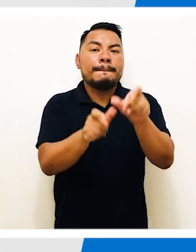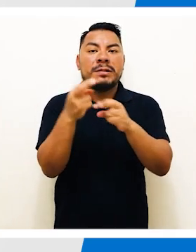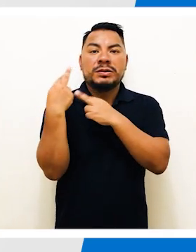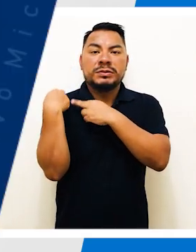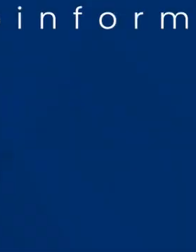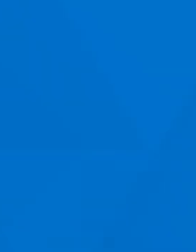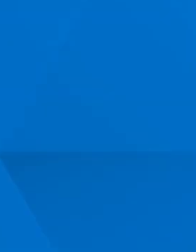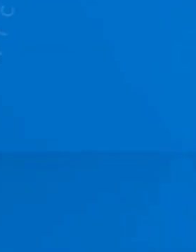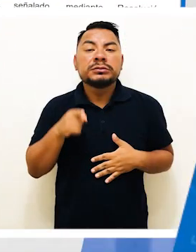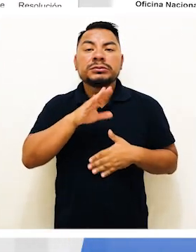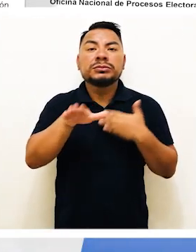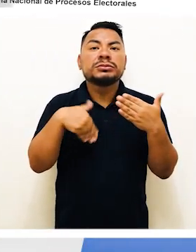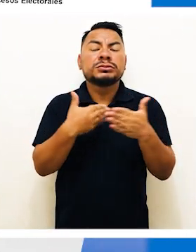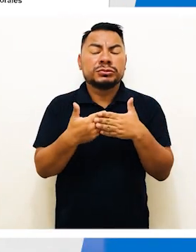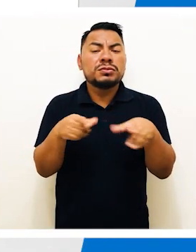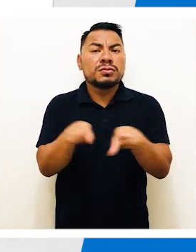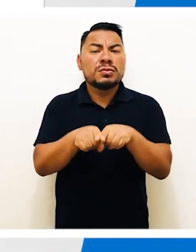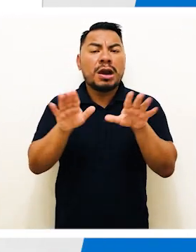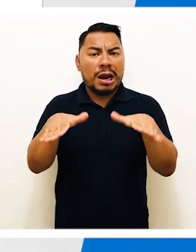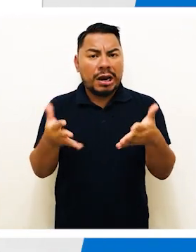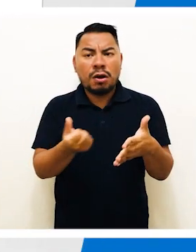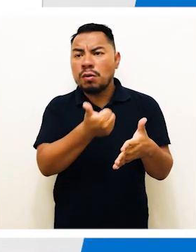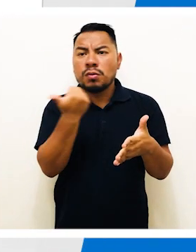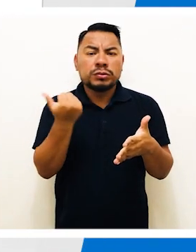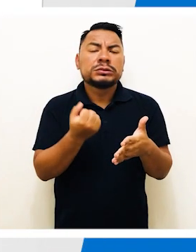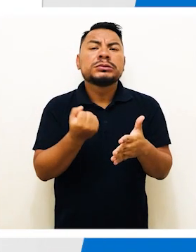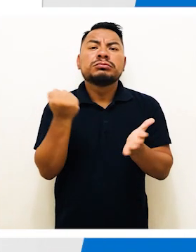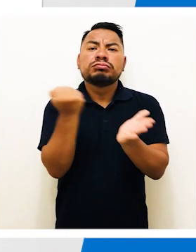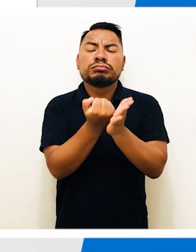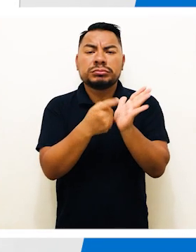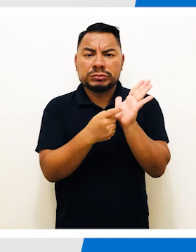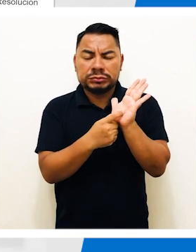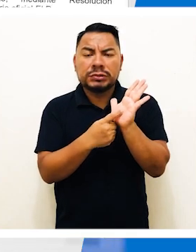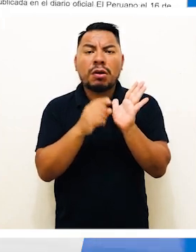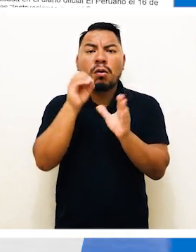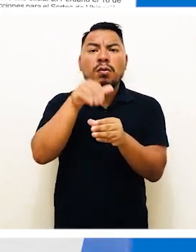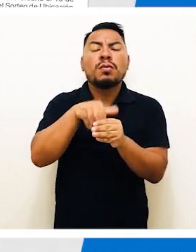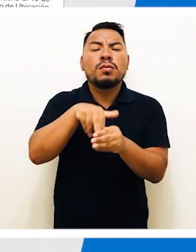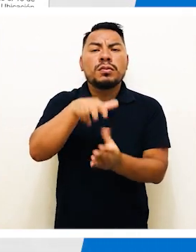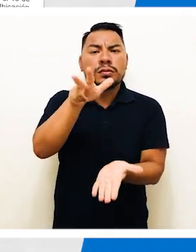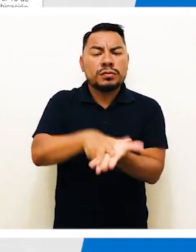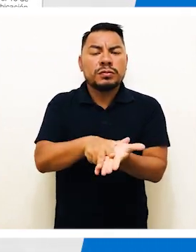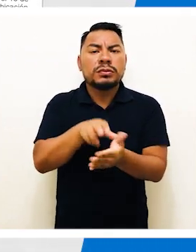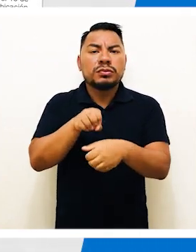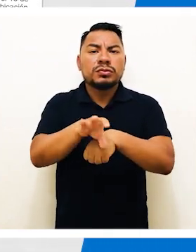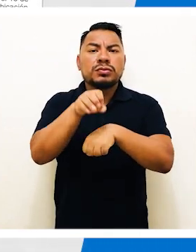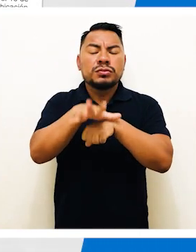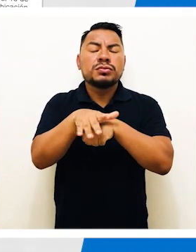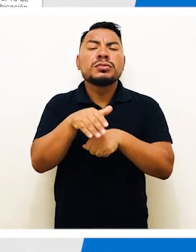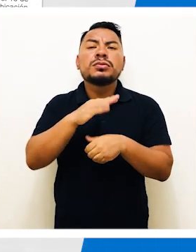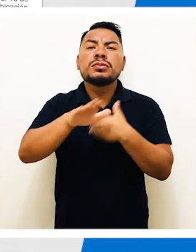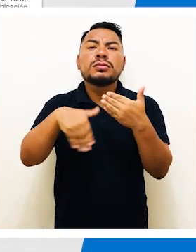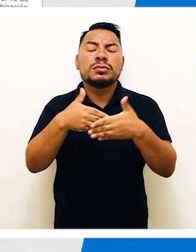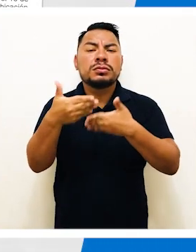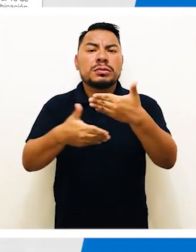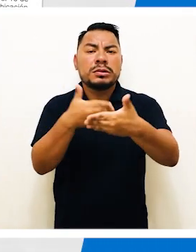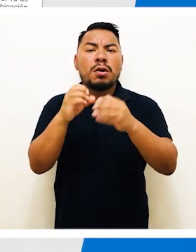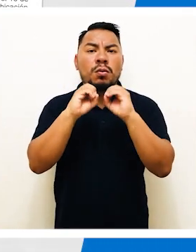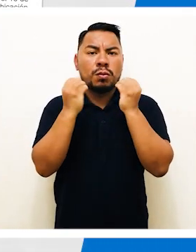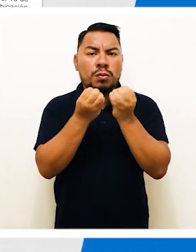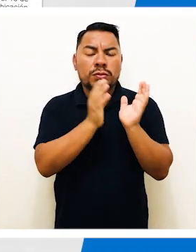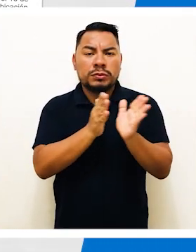personeros. De forma simultánea, vía otra resolución jefatural, la OMPE aprobó las instrucciones para el sorteo de ubicación de